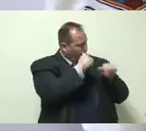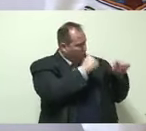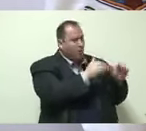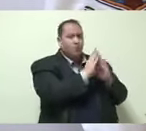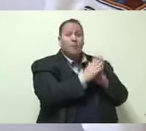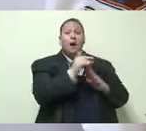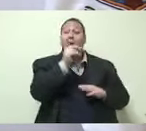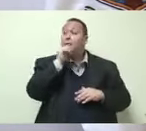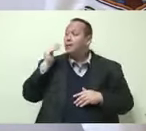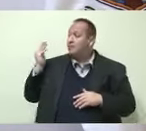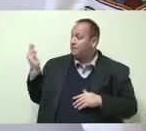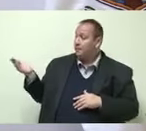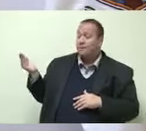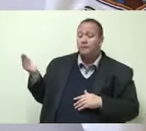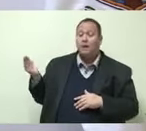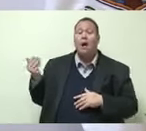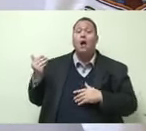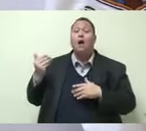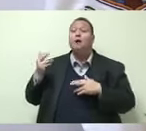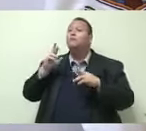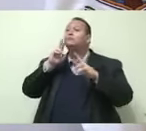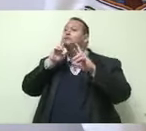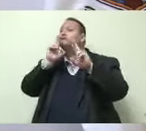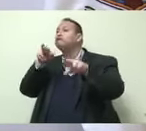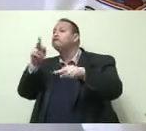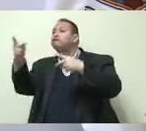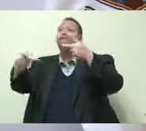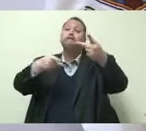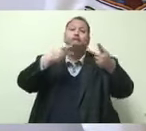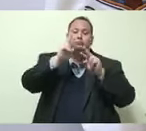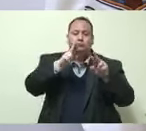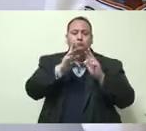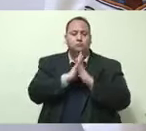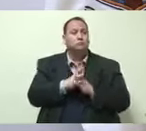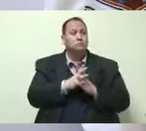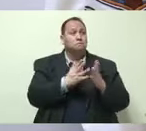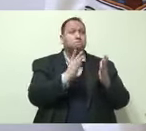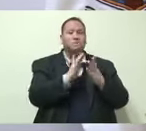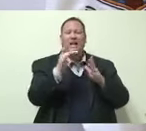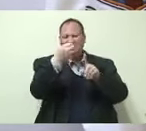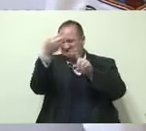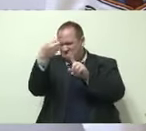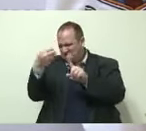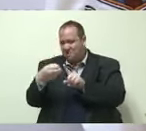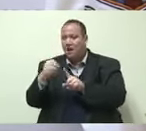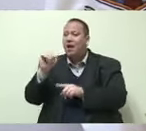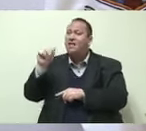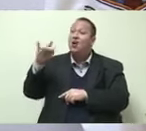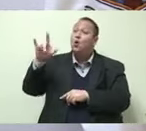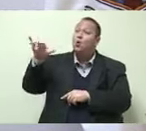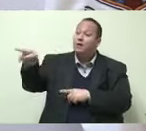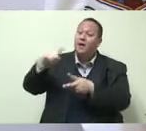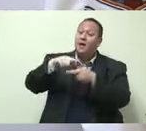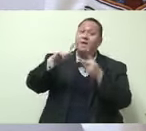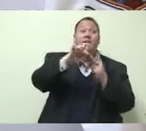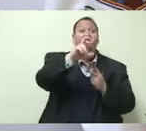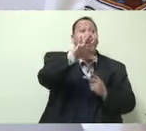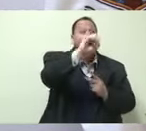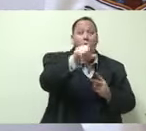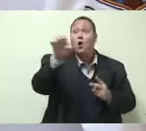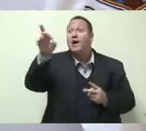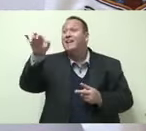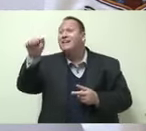El fiscal nos va a acompañar para atender las respuestas en el orden, por gracias. Favor. A ver, para que haya un orden, empezamos con Ana Julia, vamos con Franco, después vamos con